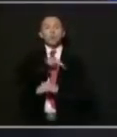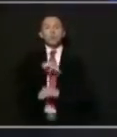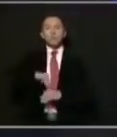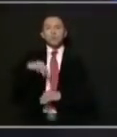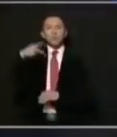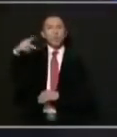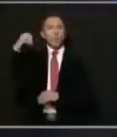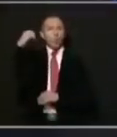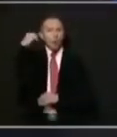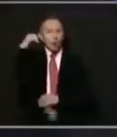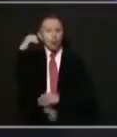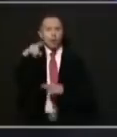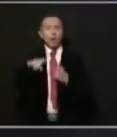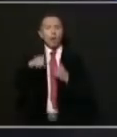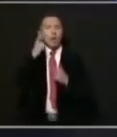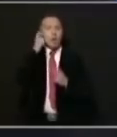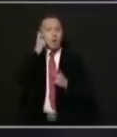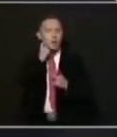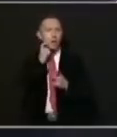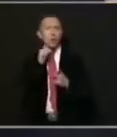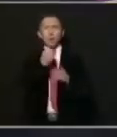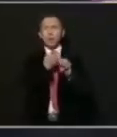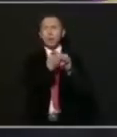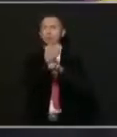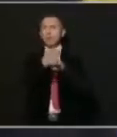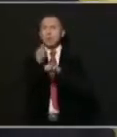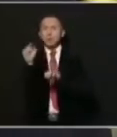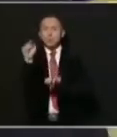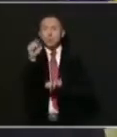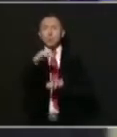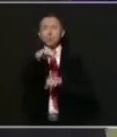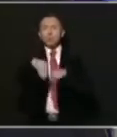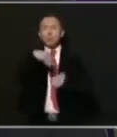de Guerrero y de otros estados.